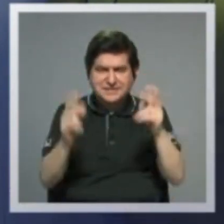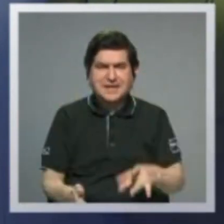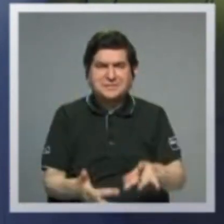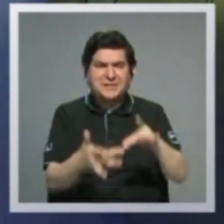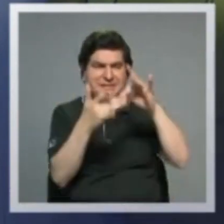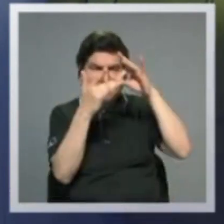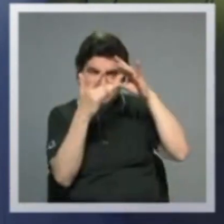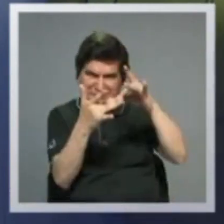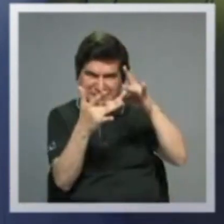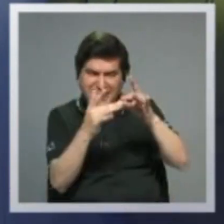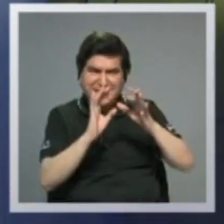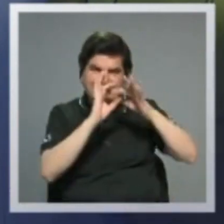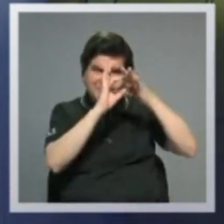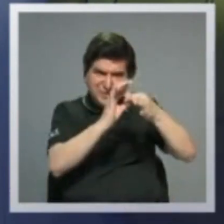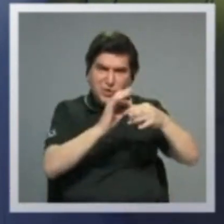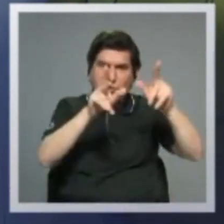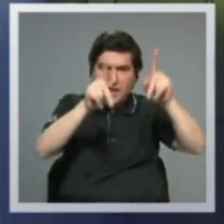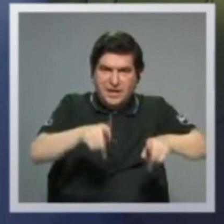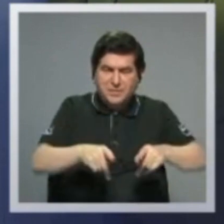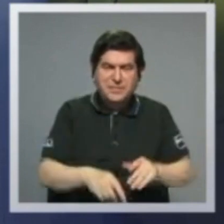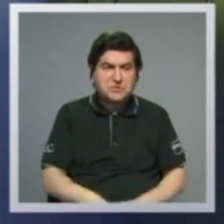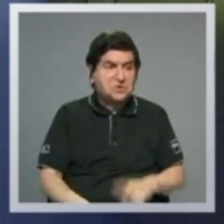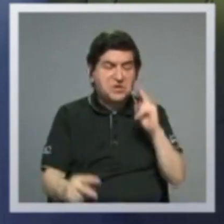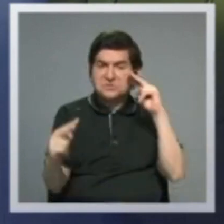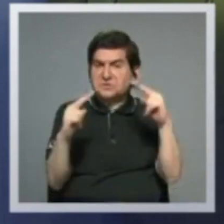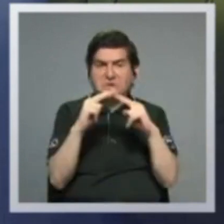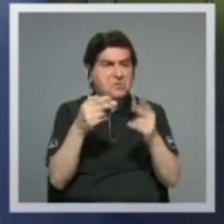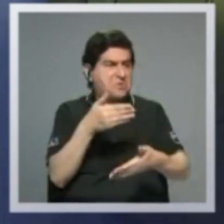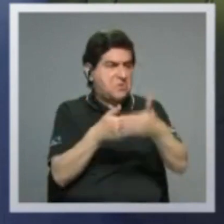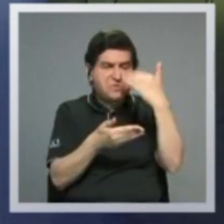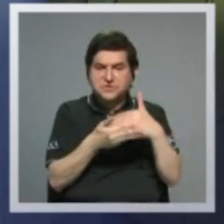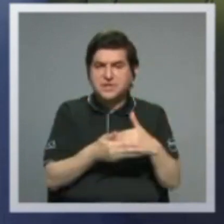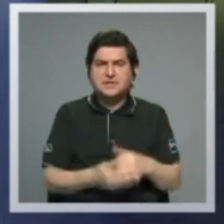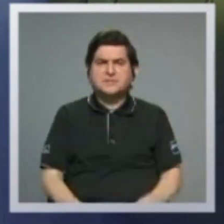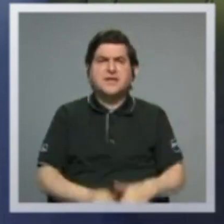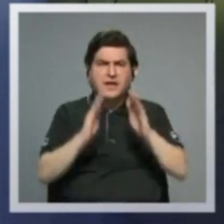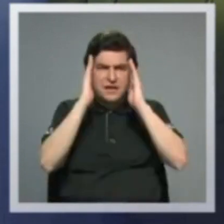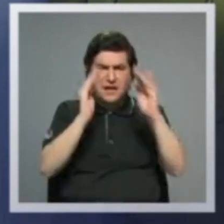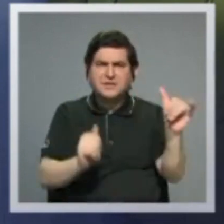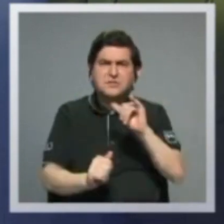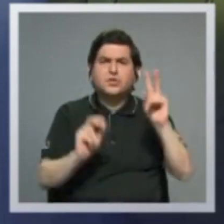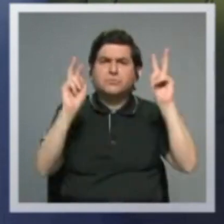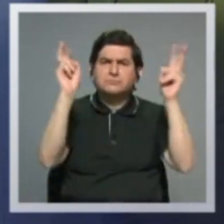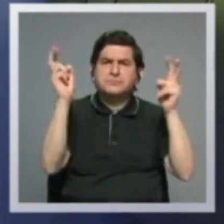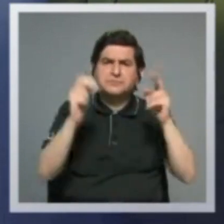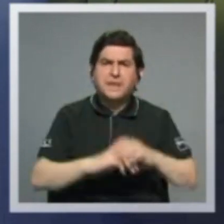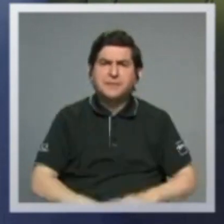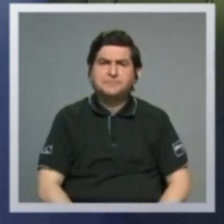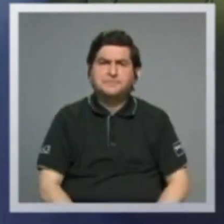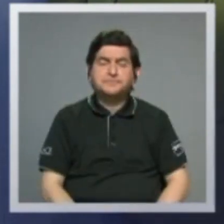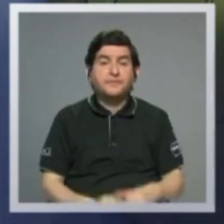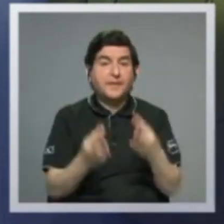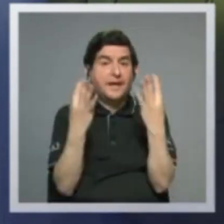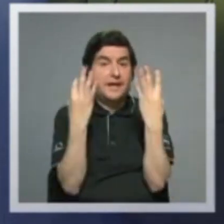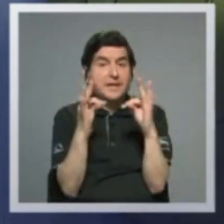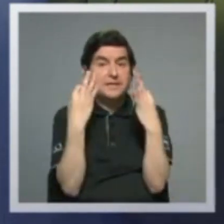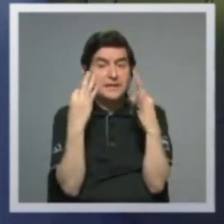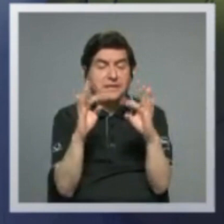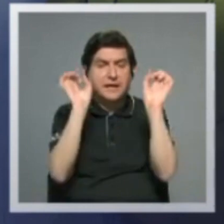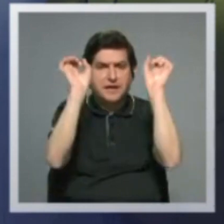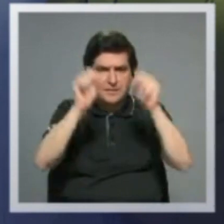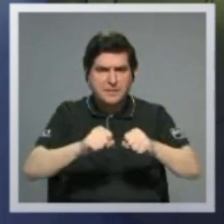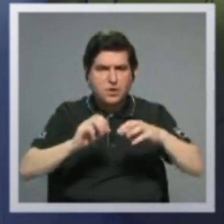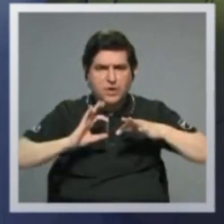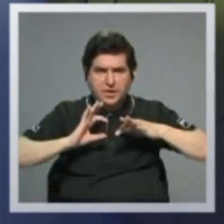particular, vincular a gente que a veces no se conocía y que estaban abordando el mismo tema. Y tratar entonces de lograr